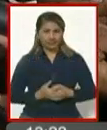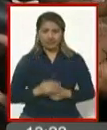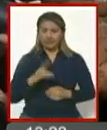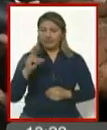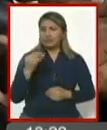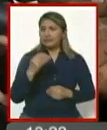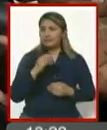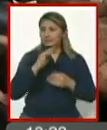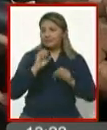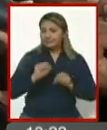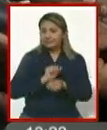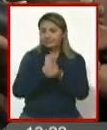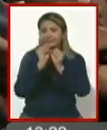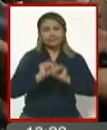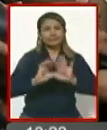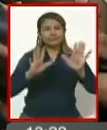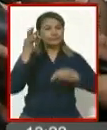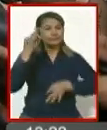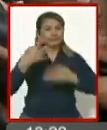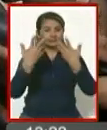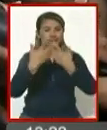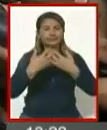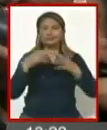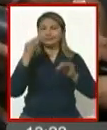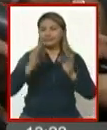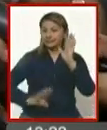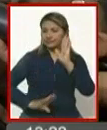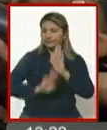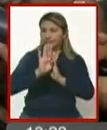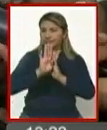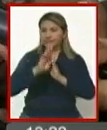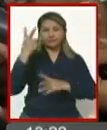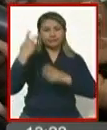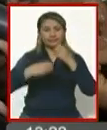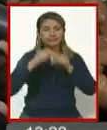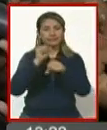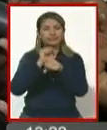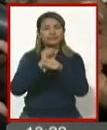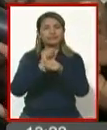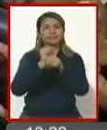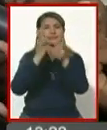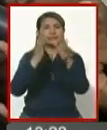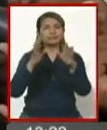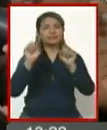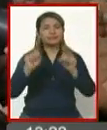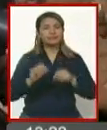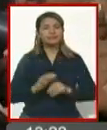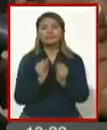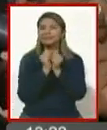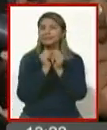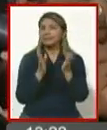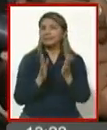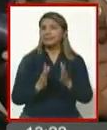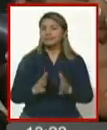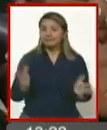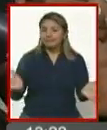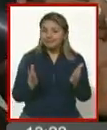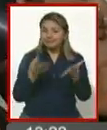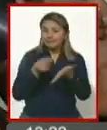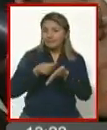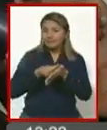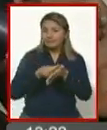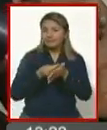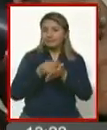No hay magia en esto. Si un empresario no puede sacar adelante su empresa, es difícil que los trabajadores puedan, ni insuflándole todo el